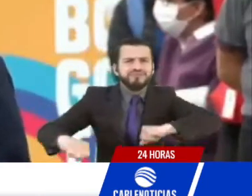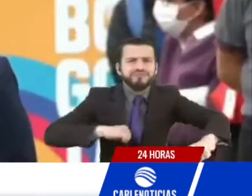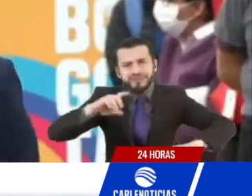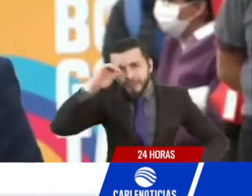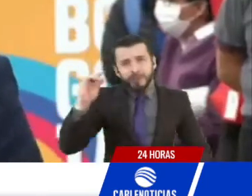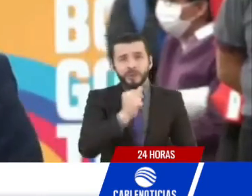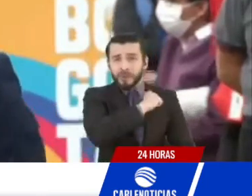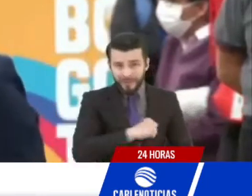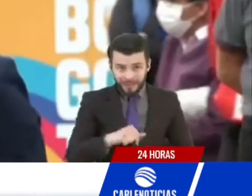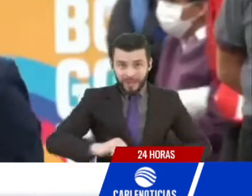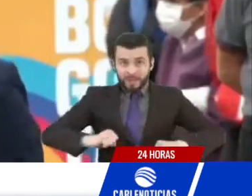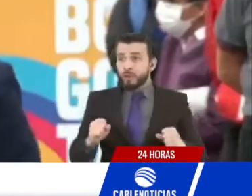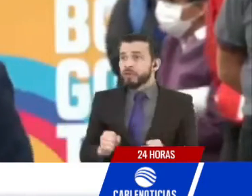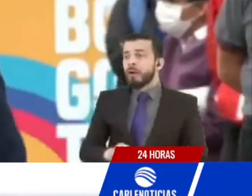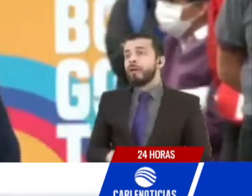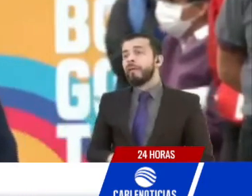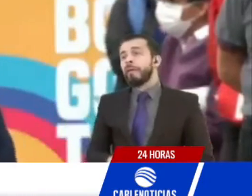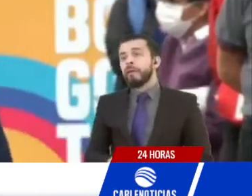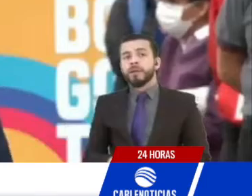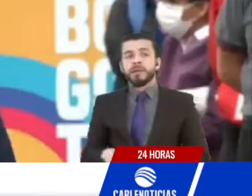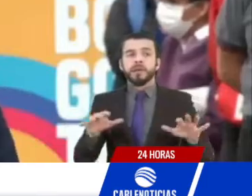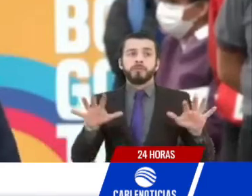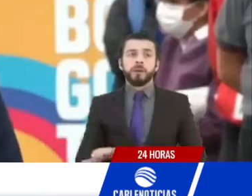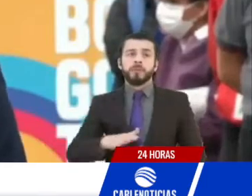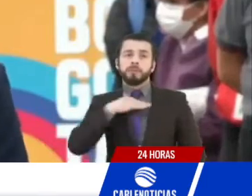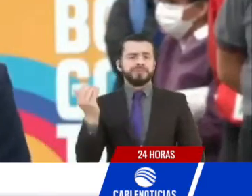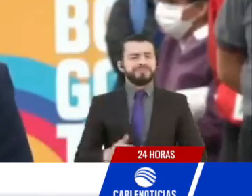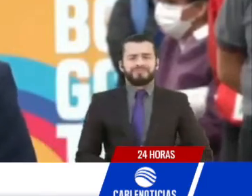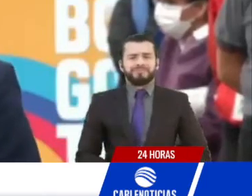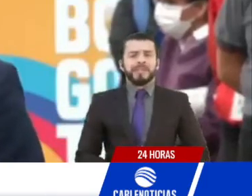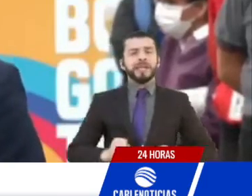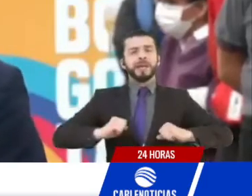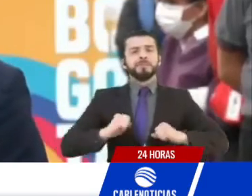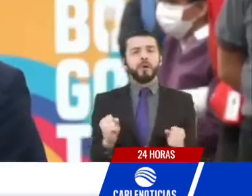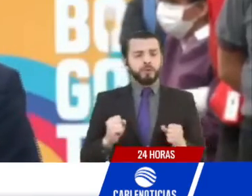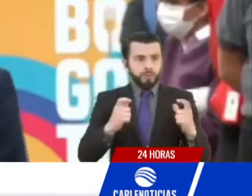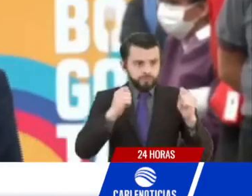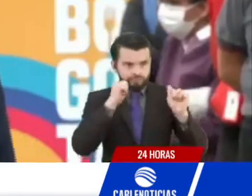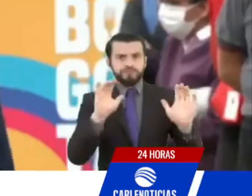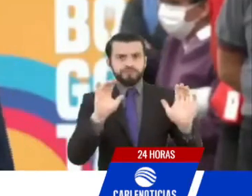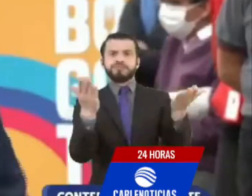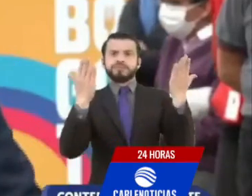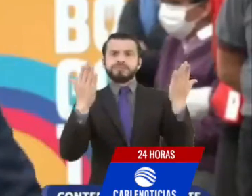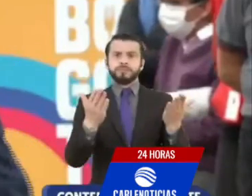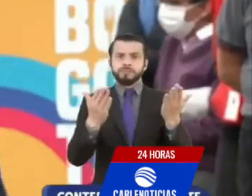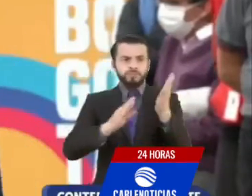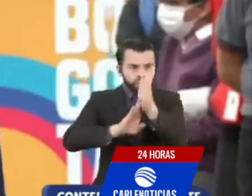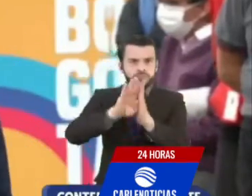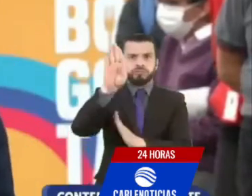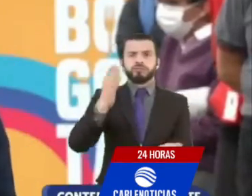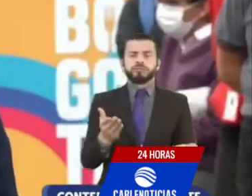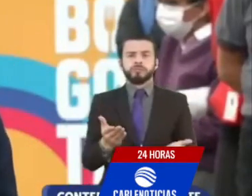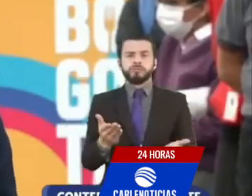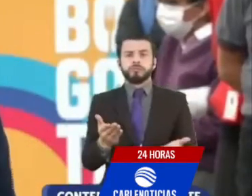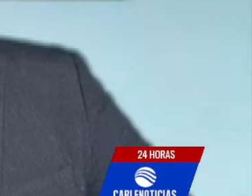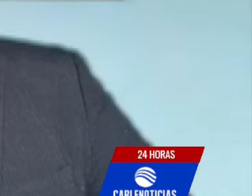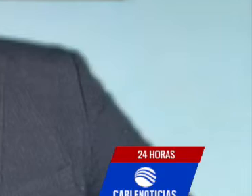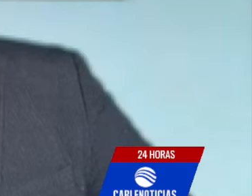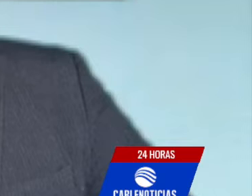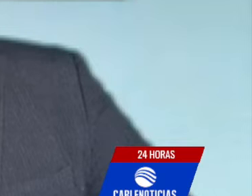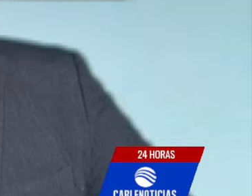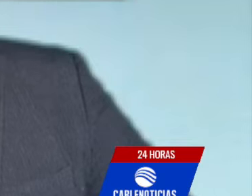mezquindades. Bogotá está echando para adelante, reactivando su espacio público, reactivando su economía. Tenemos vacunación.